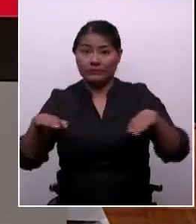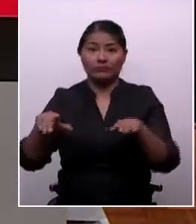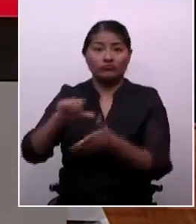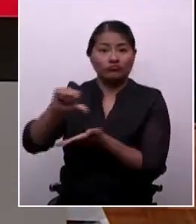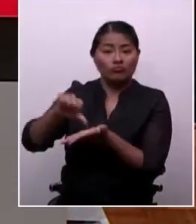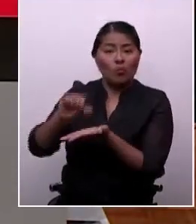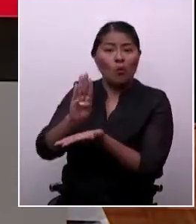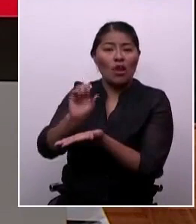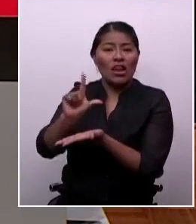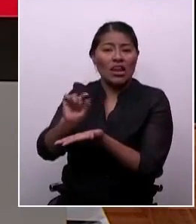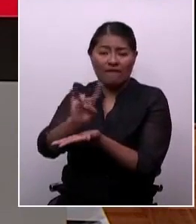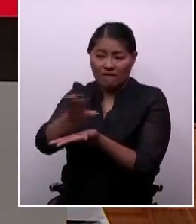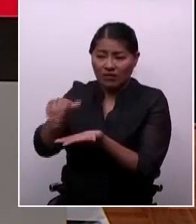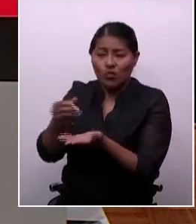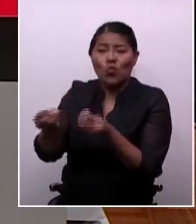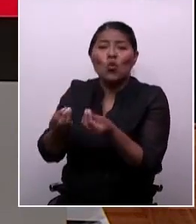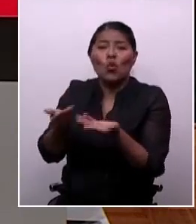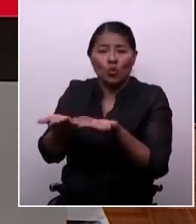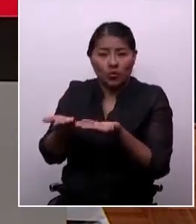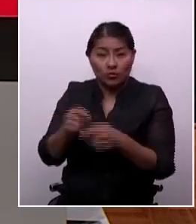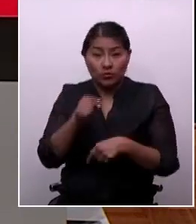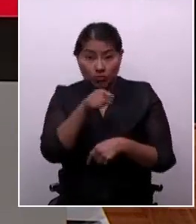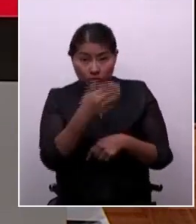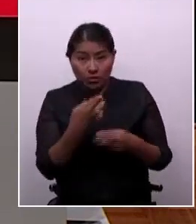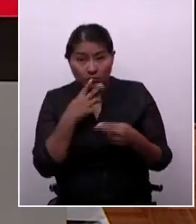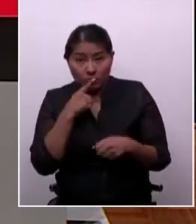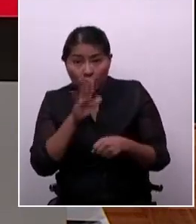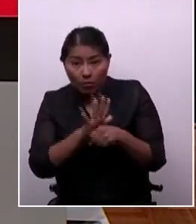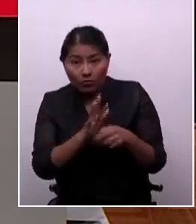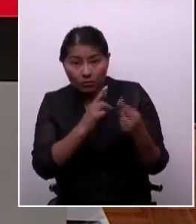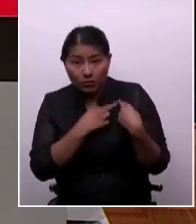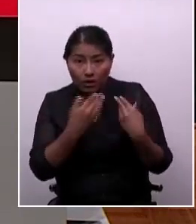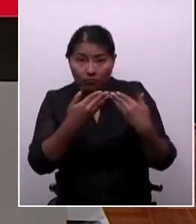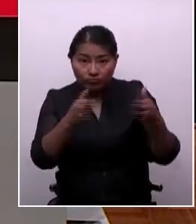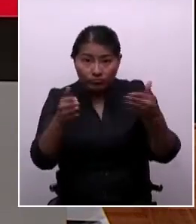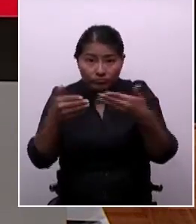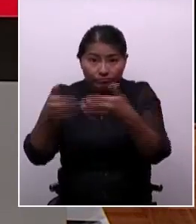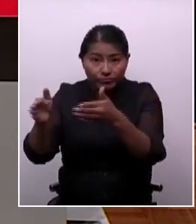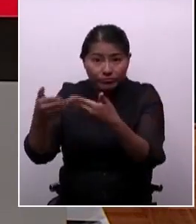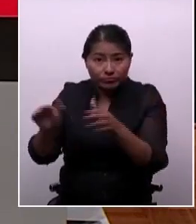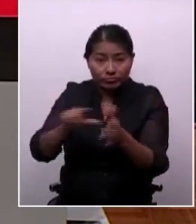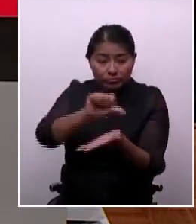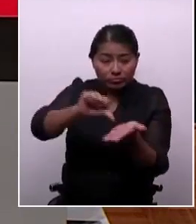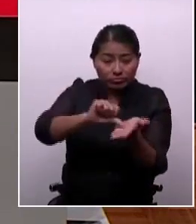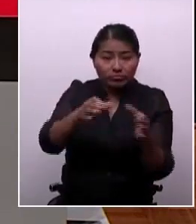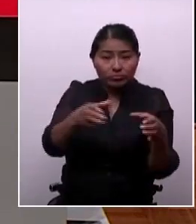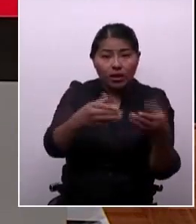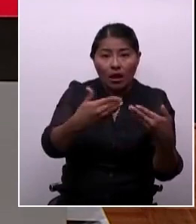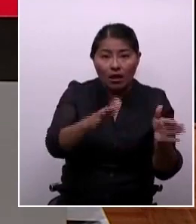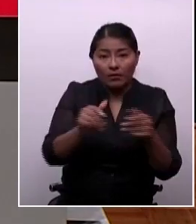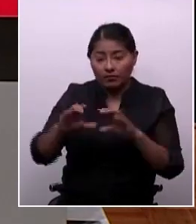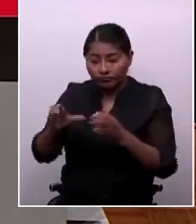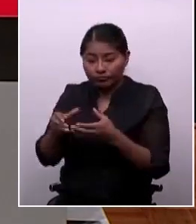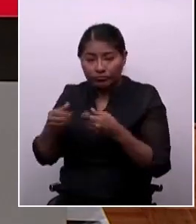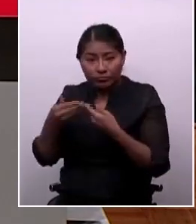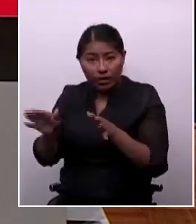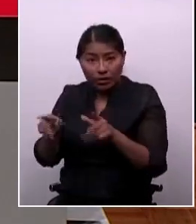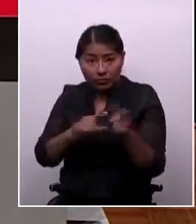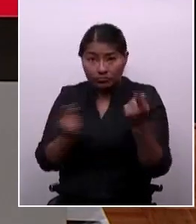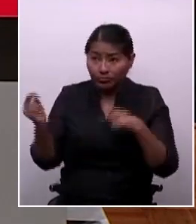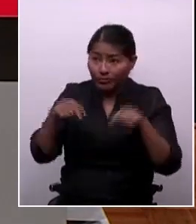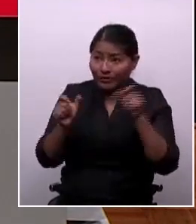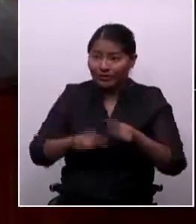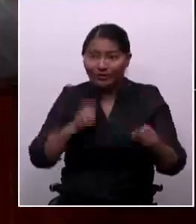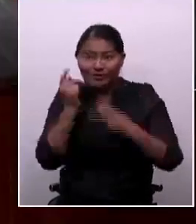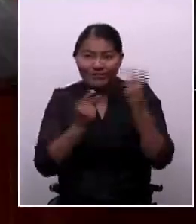comprometen ustedes de ser elegidos de abrir de inmediato esas dos plazas para que puedan ser disfrutadas por todos los ciudadanos de nuestra capital